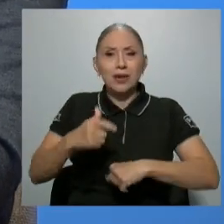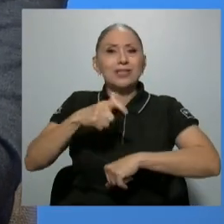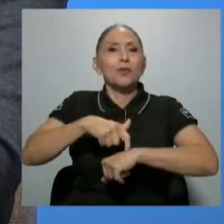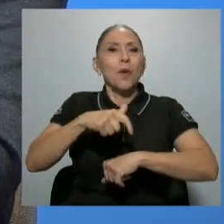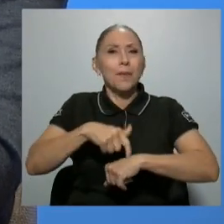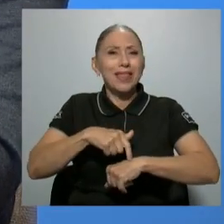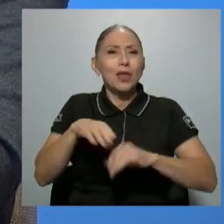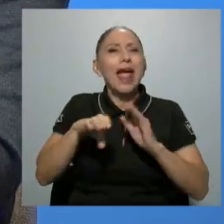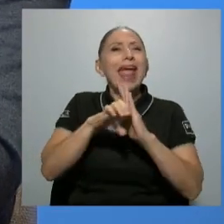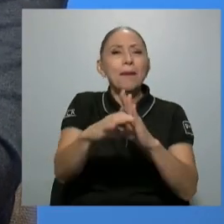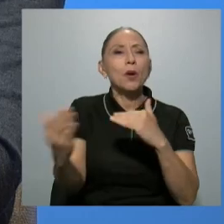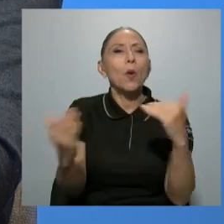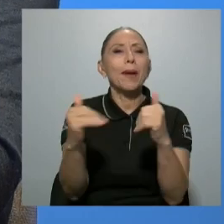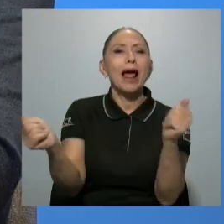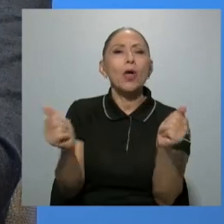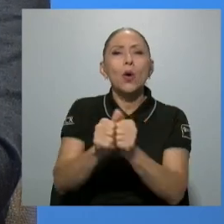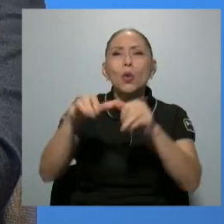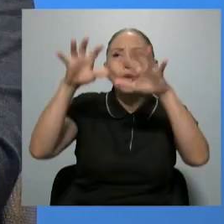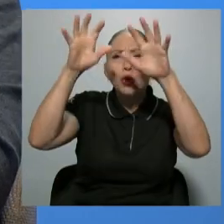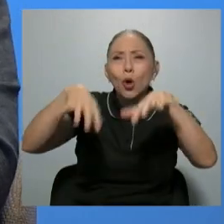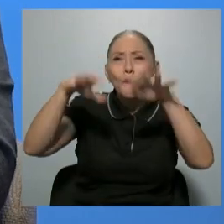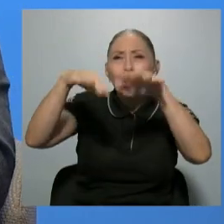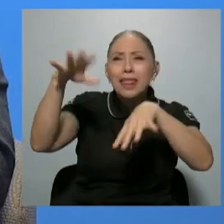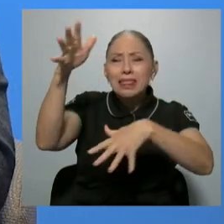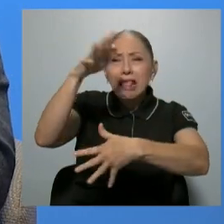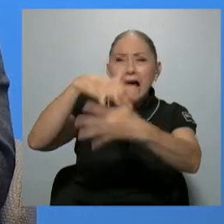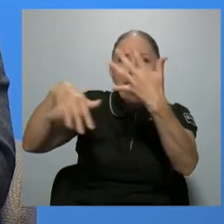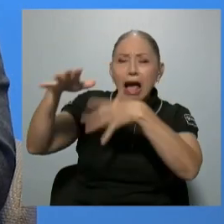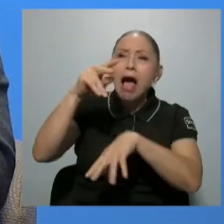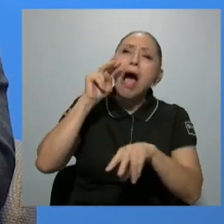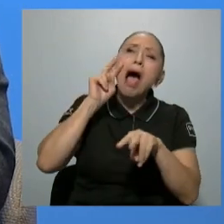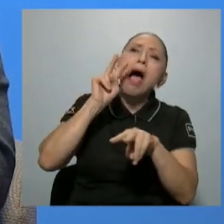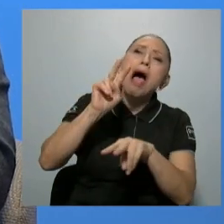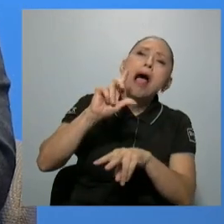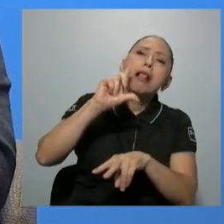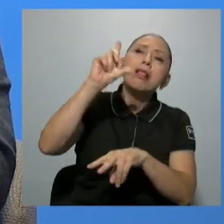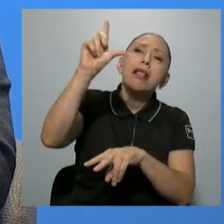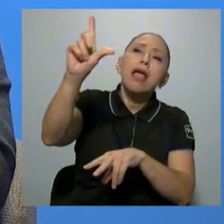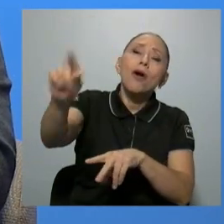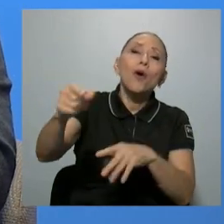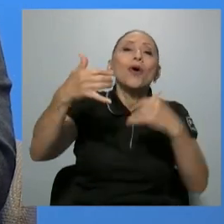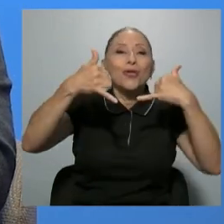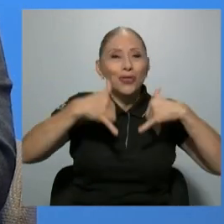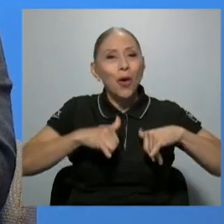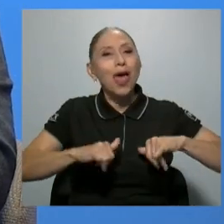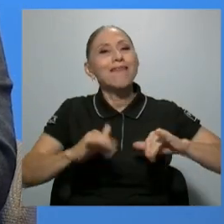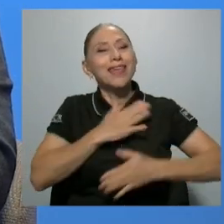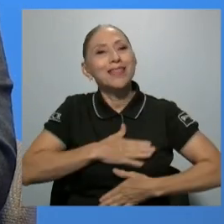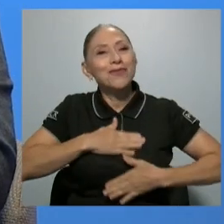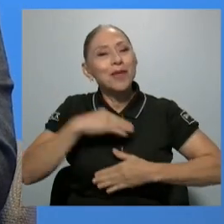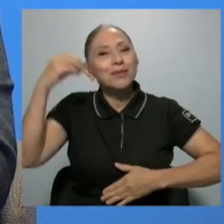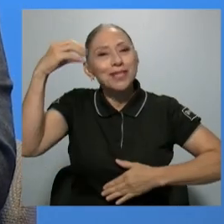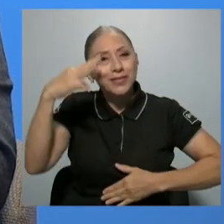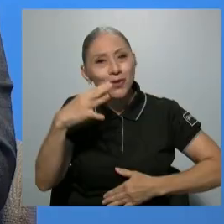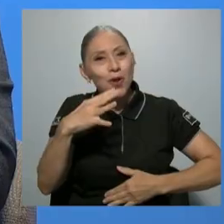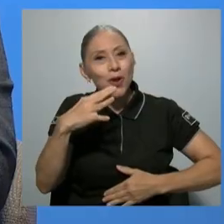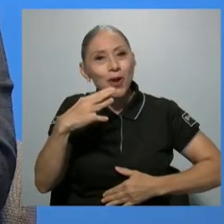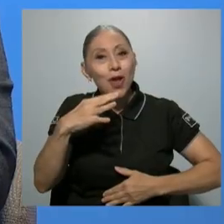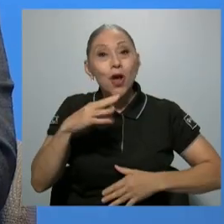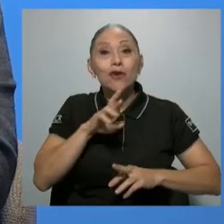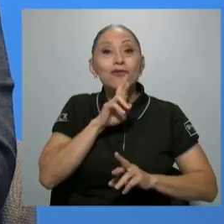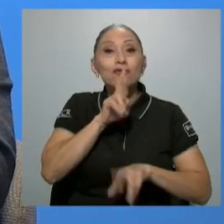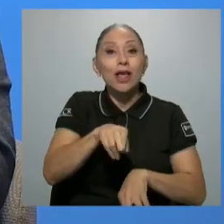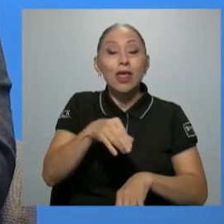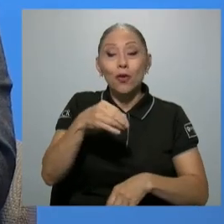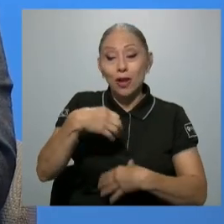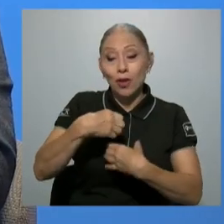se ve lejana, digamos, y todavía disfrutamos de ciertos rayos de sol, producto de lo que se hizo bien en los últimos 20, 30, 40, 50 años,